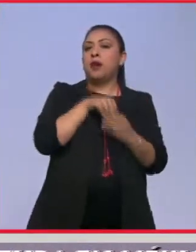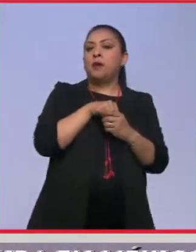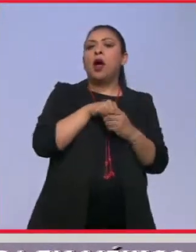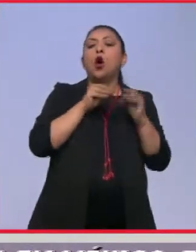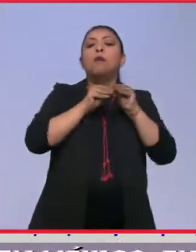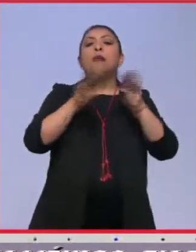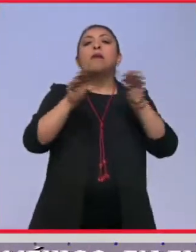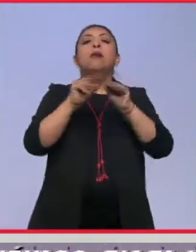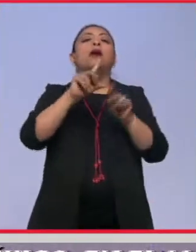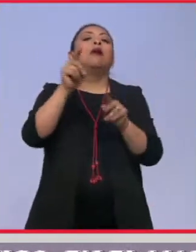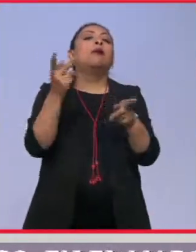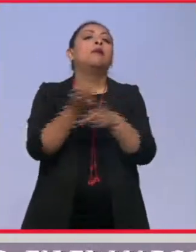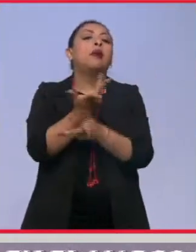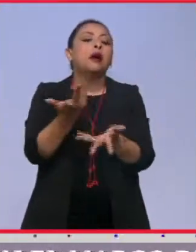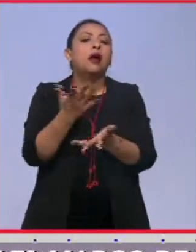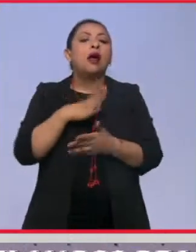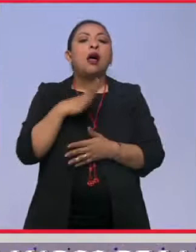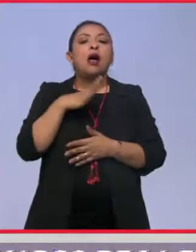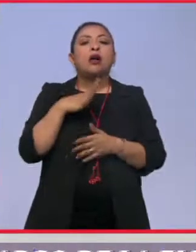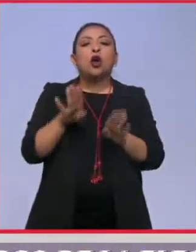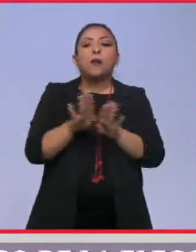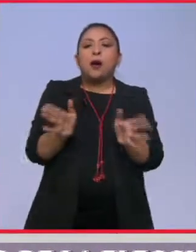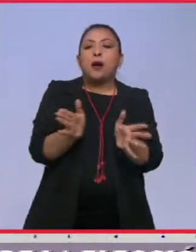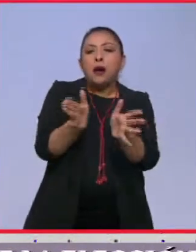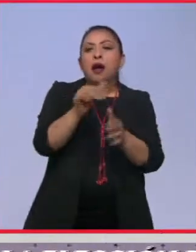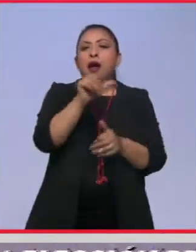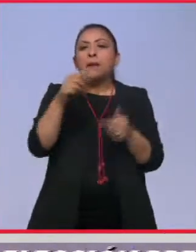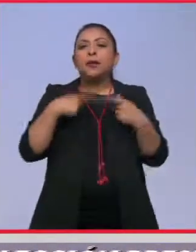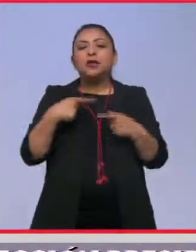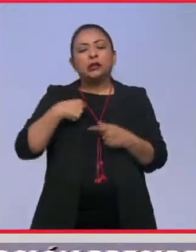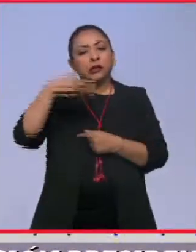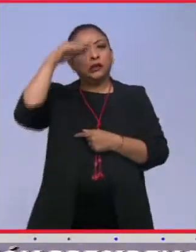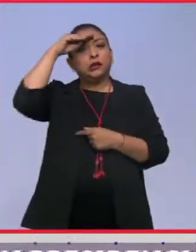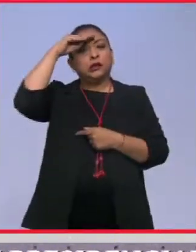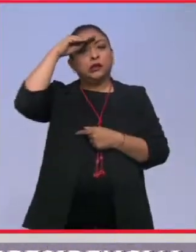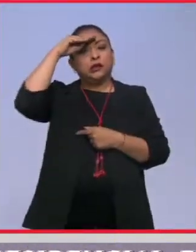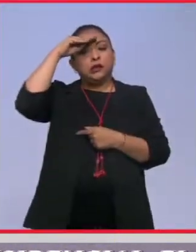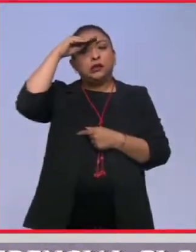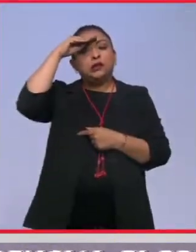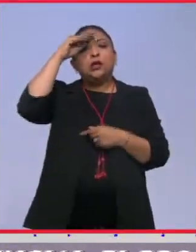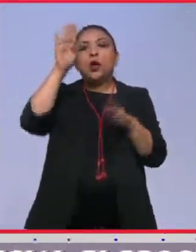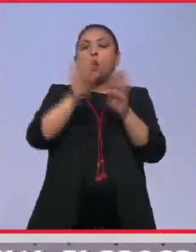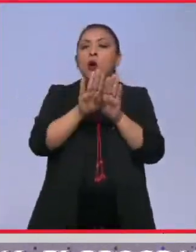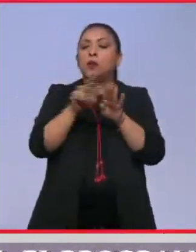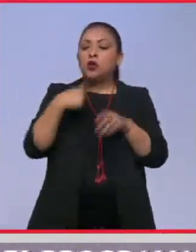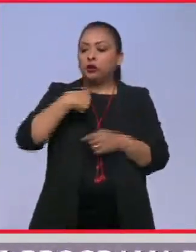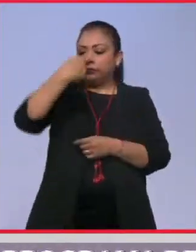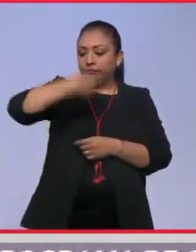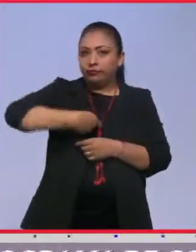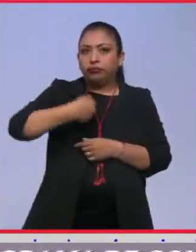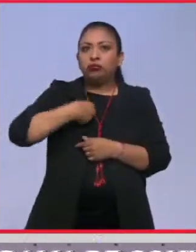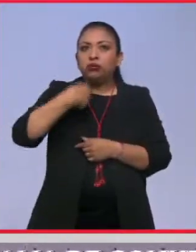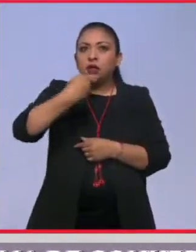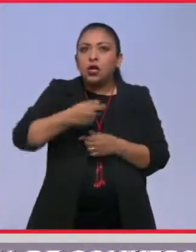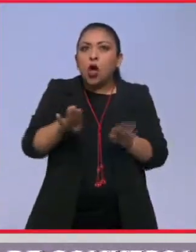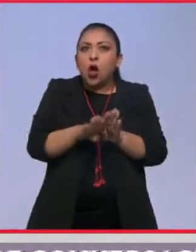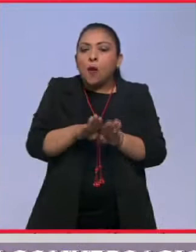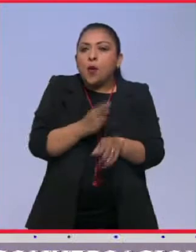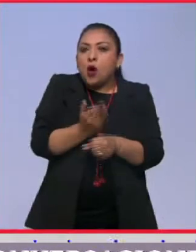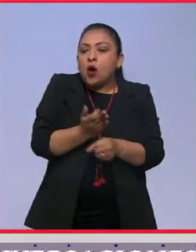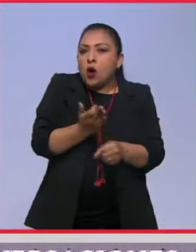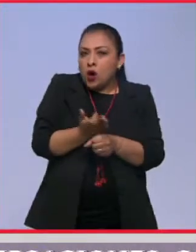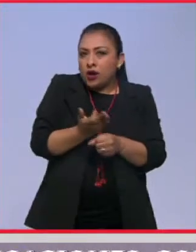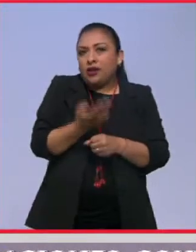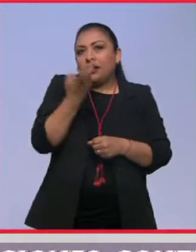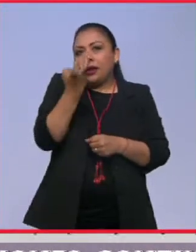no? Que estimular a la gente también un poco a pensar cómo somos, cómo estamos, ¿no? Y que eso, pues, de alguna forma,